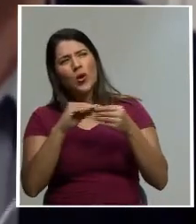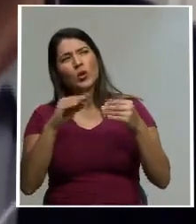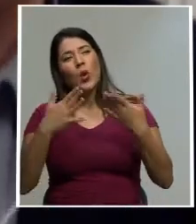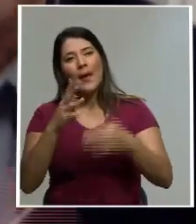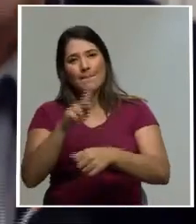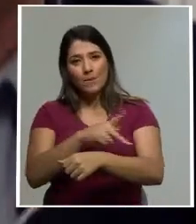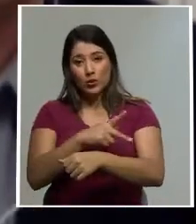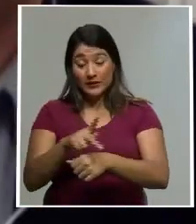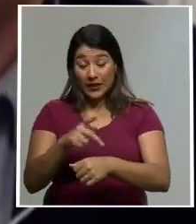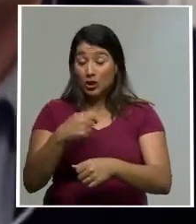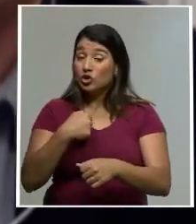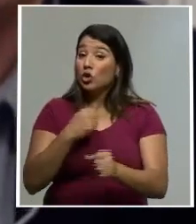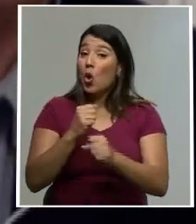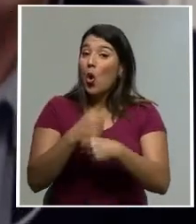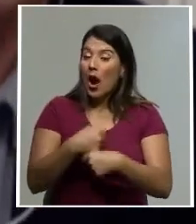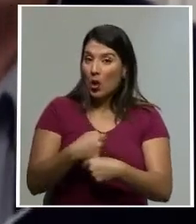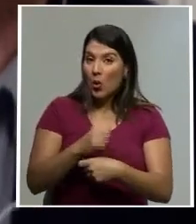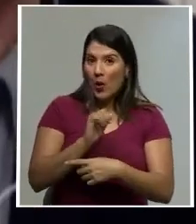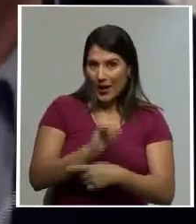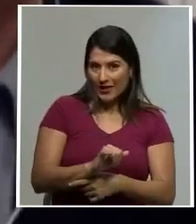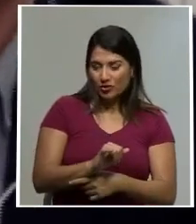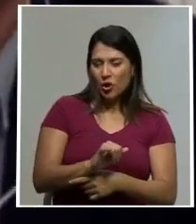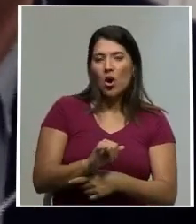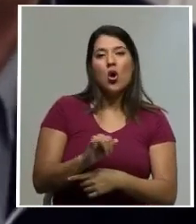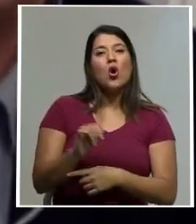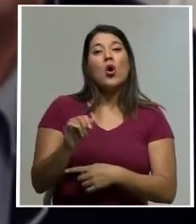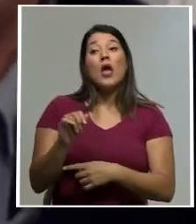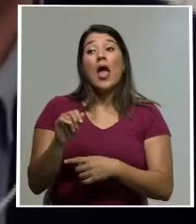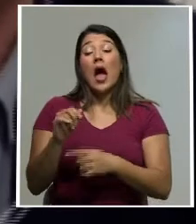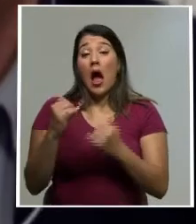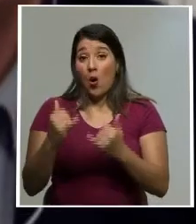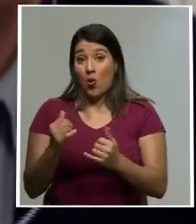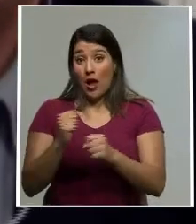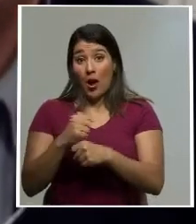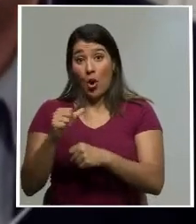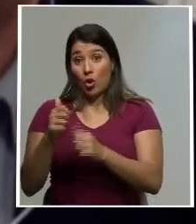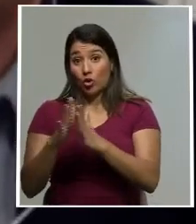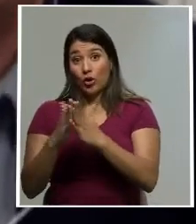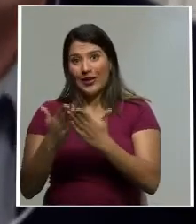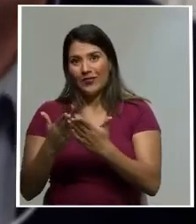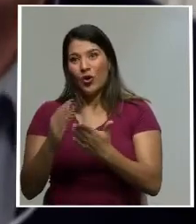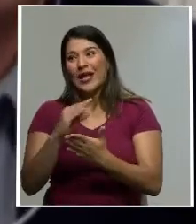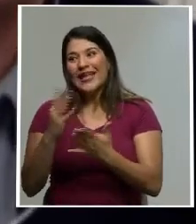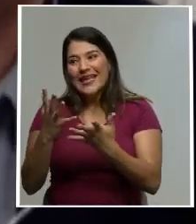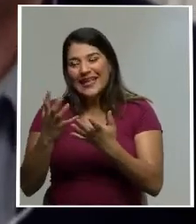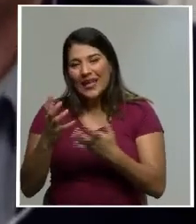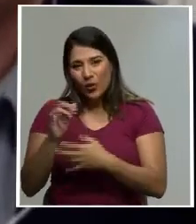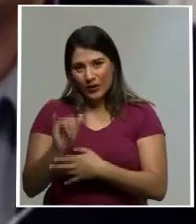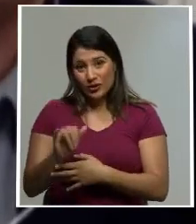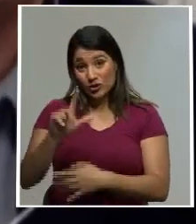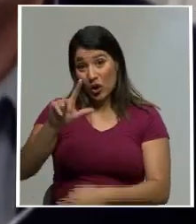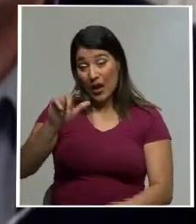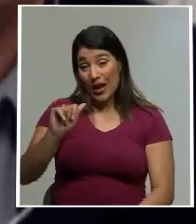hago. No en este libro, pero digamos, en el libro que estoy escribiendo actualmente. Pero digamos, Lazarus específicamente era eso,